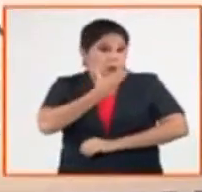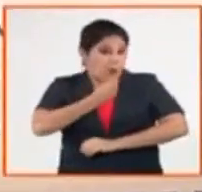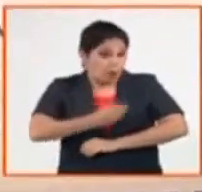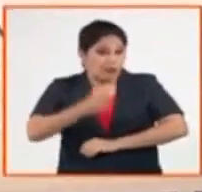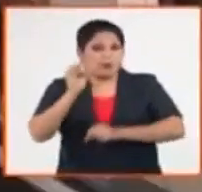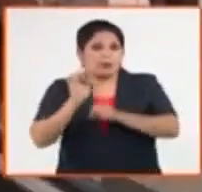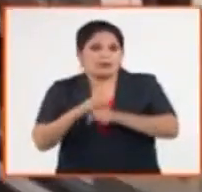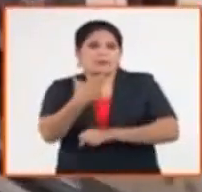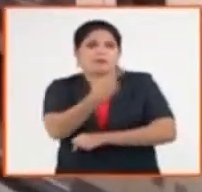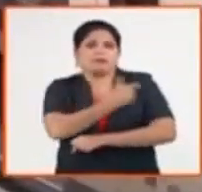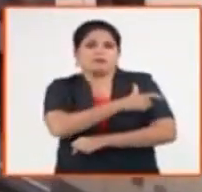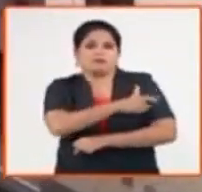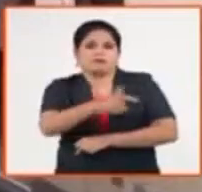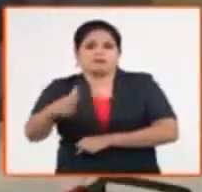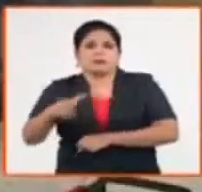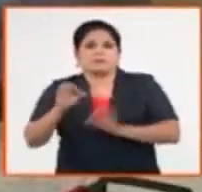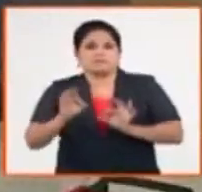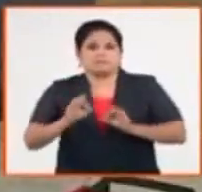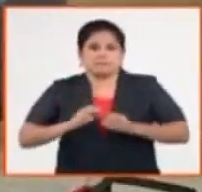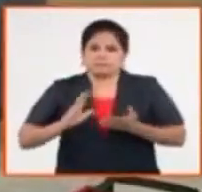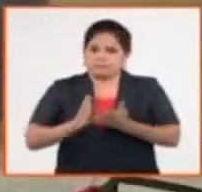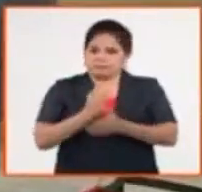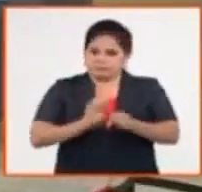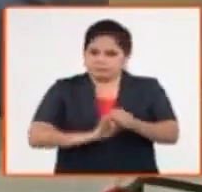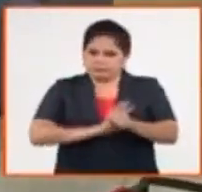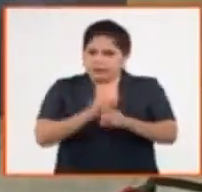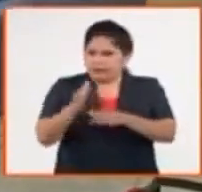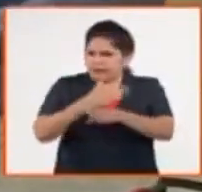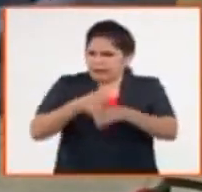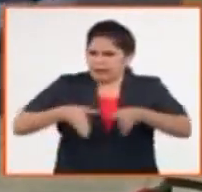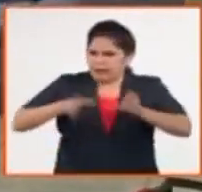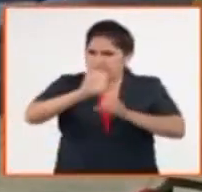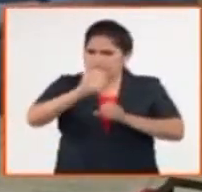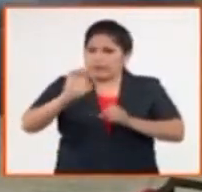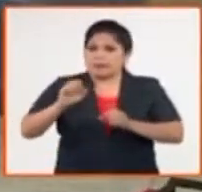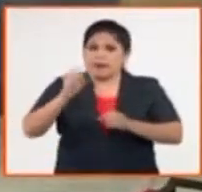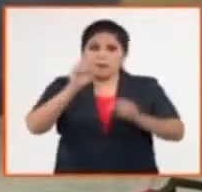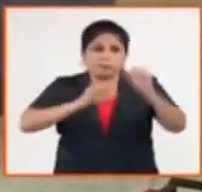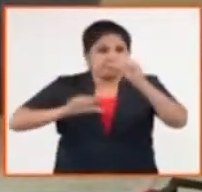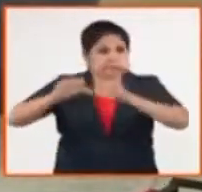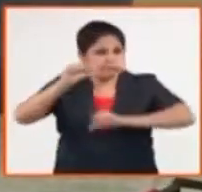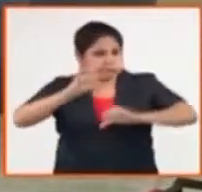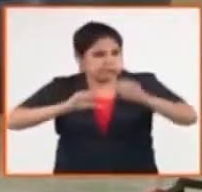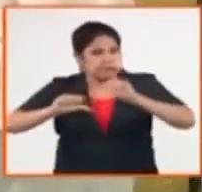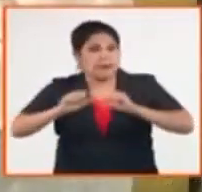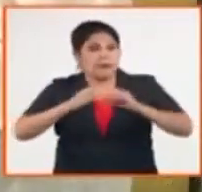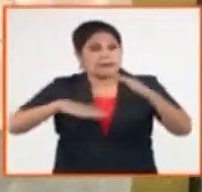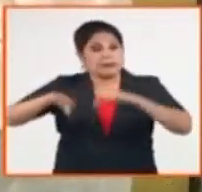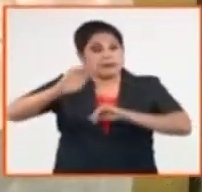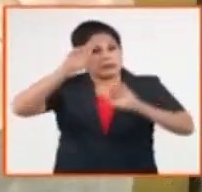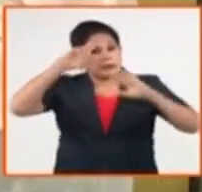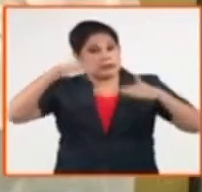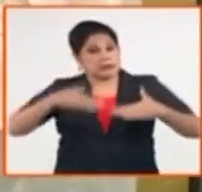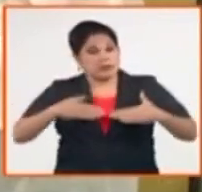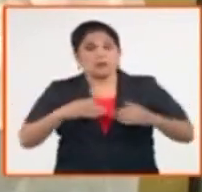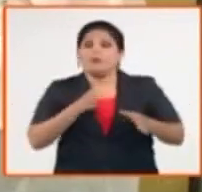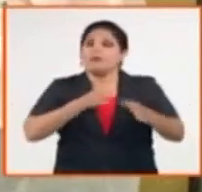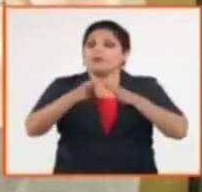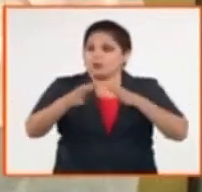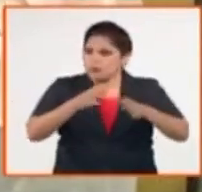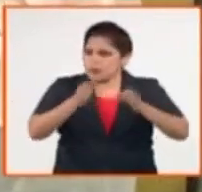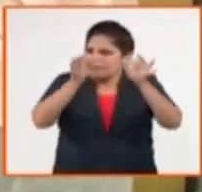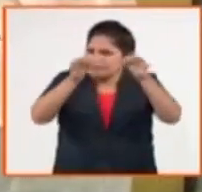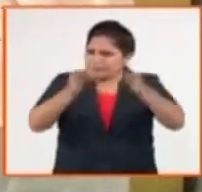serán inmunizados contra la COVID. Varias instituciones de Biocuba Pharma y del Ministerio de Salud Pública funcionan con